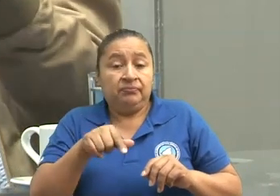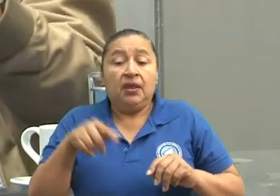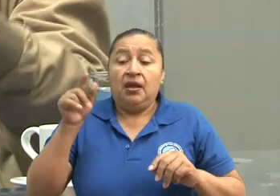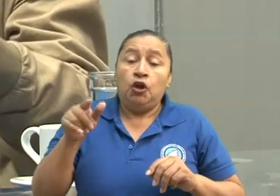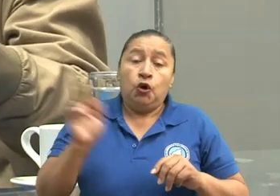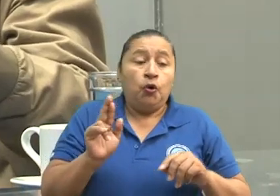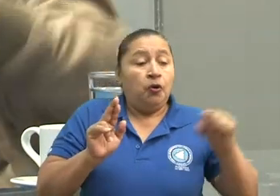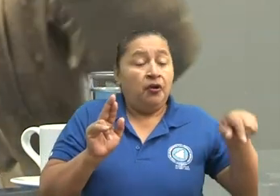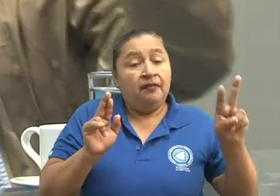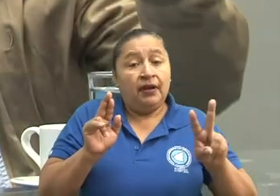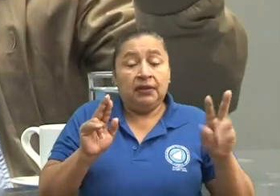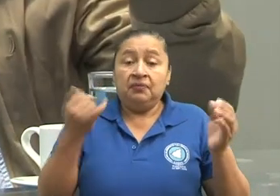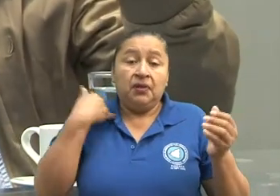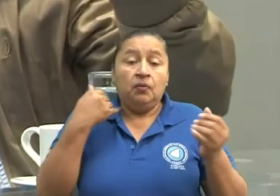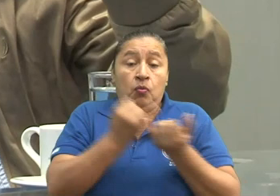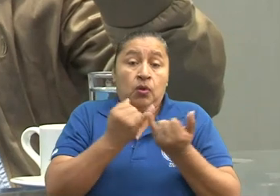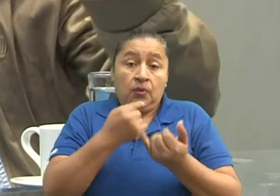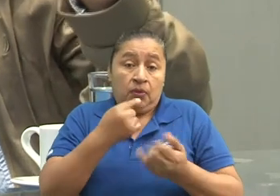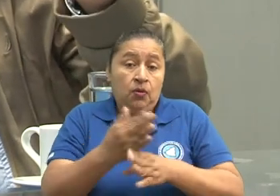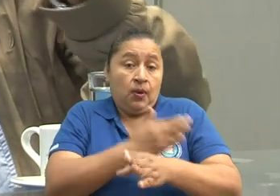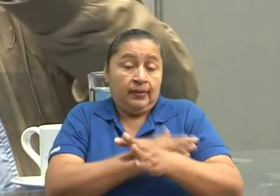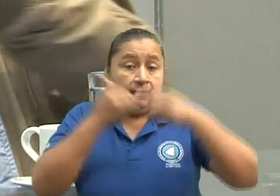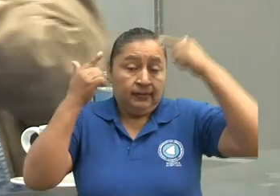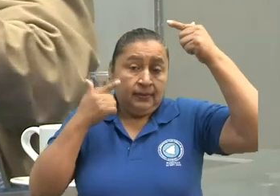liberales y conservadores, como dijo Sandino antes,